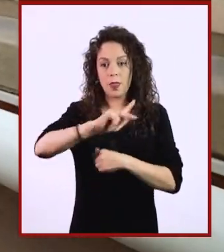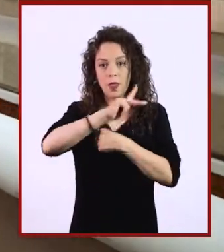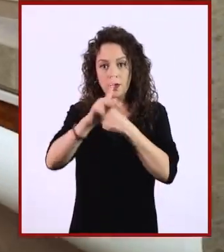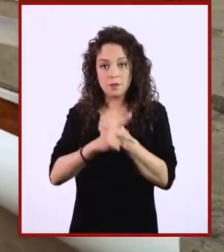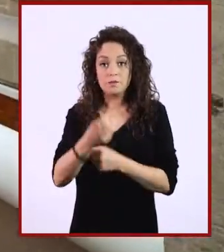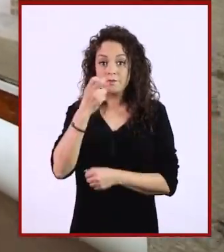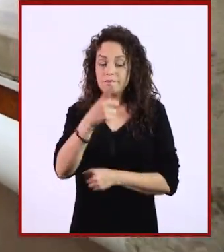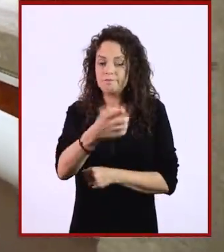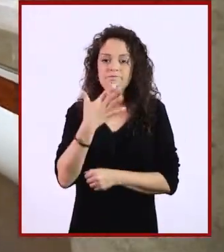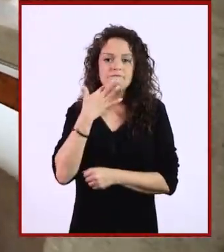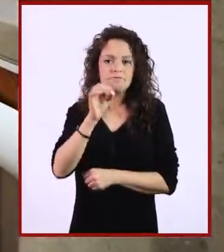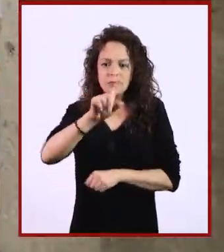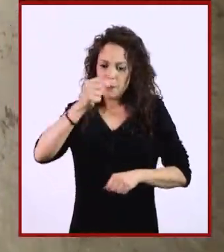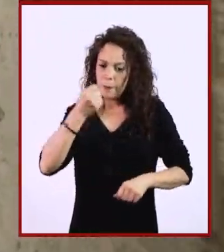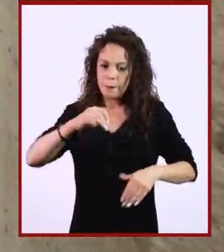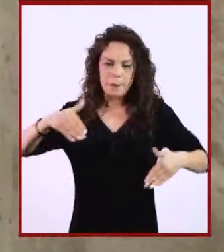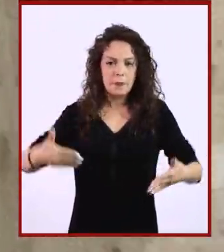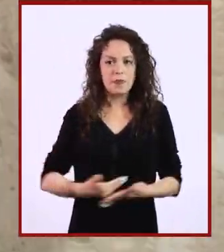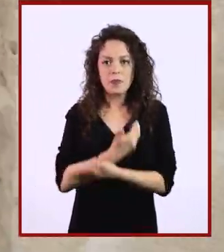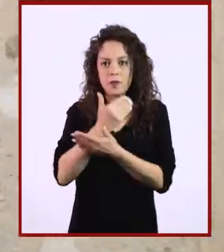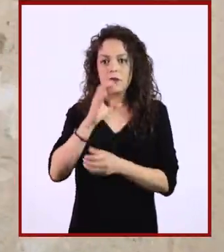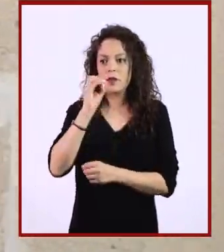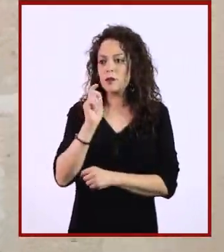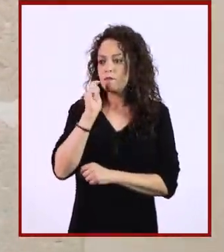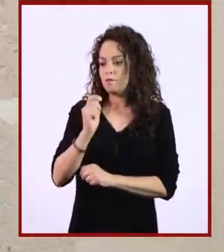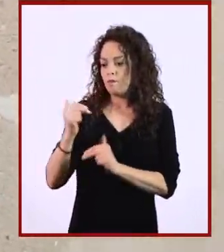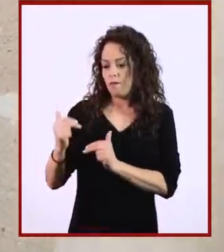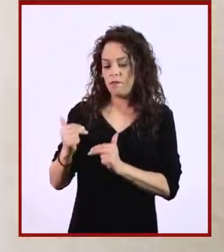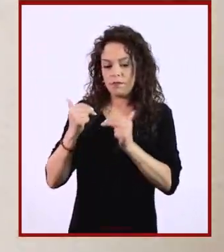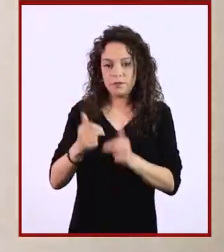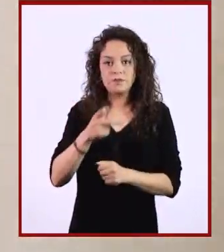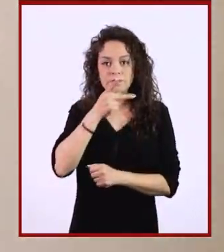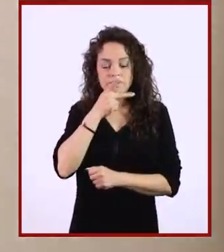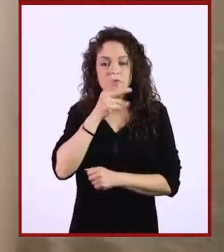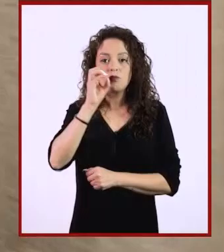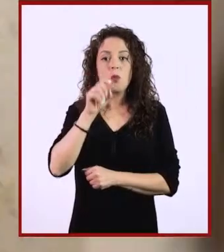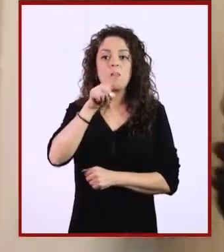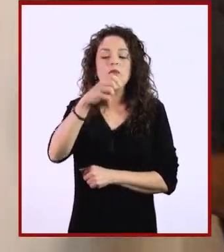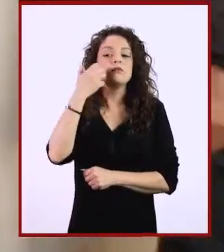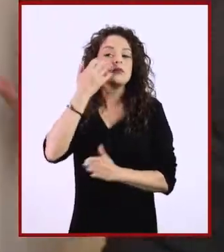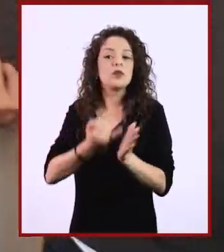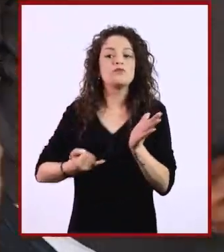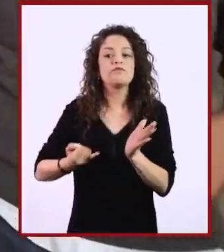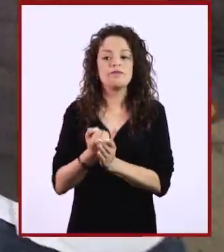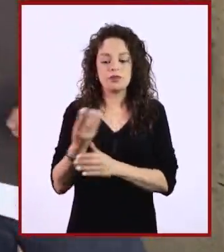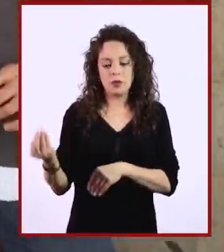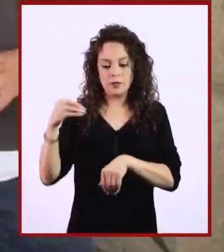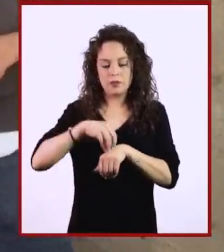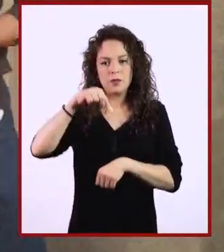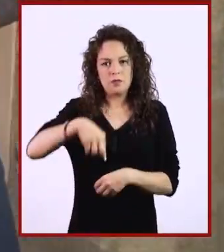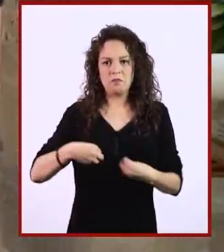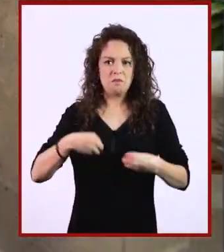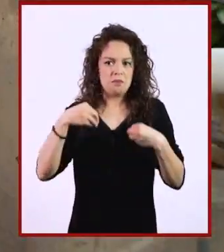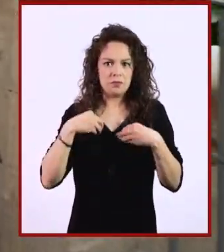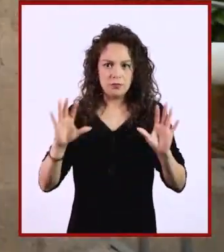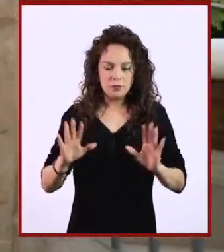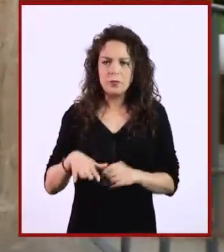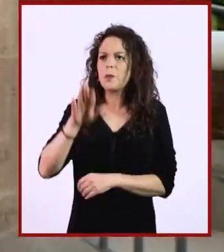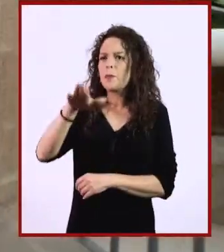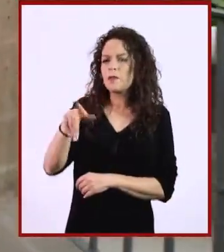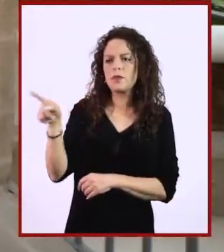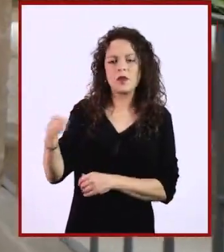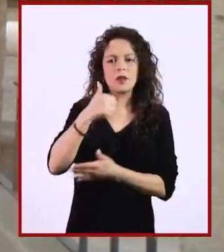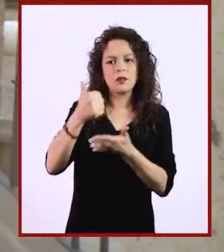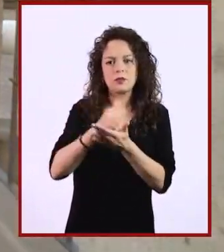en él, por herencia de nuestros papás o por naturalizarnos por decisión propia. ¿Y ciudadano? Ciudadano es